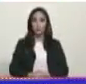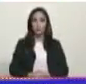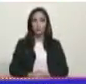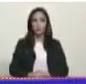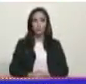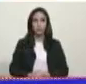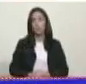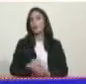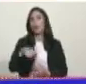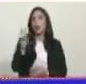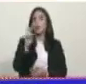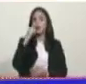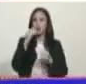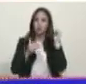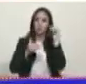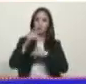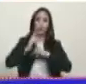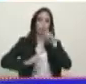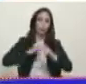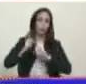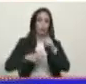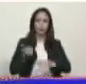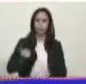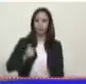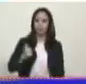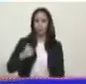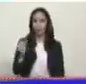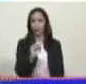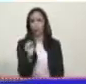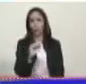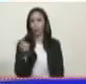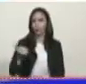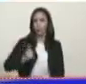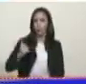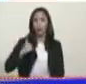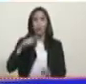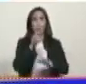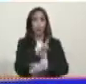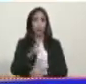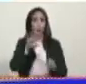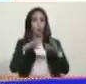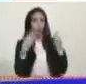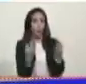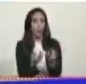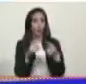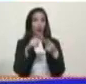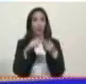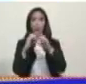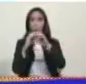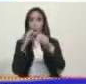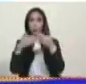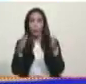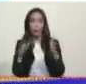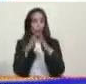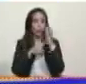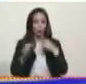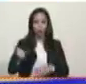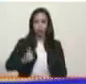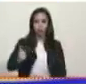Venezuela puede producir todos los vehículos que necesita para el uso familiar, para el transporte público, todo, todo.